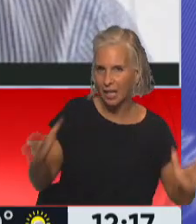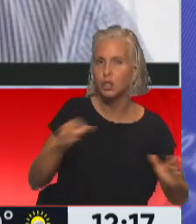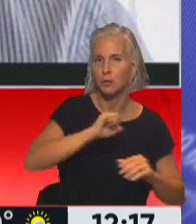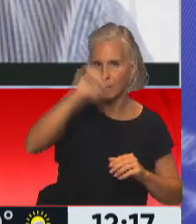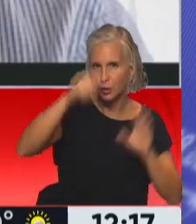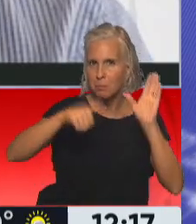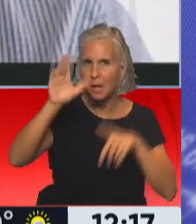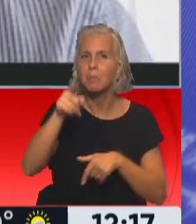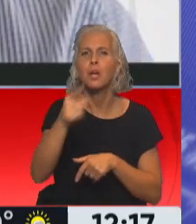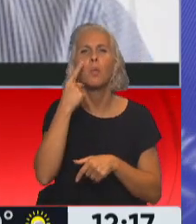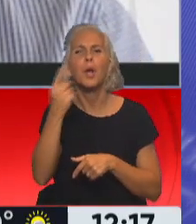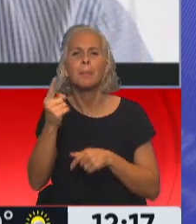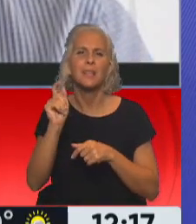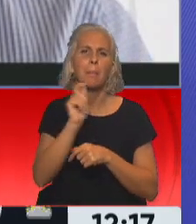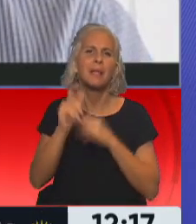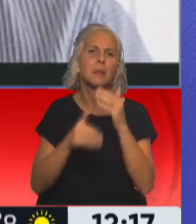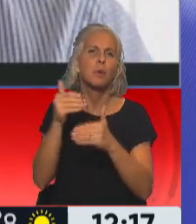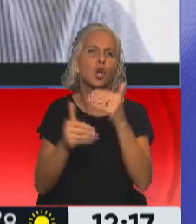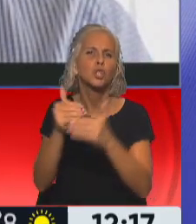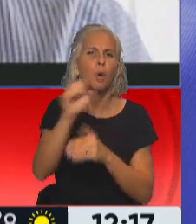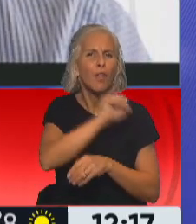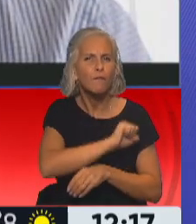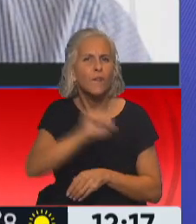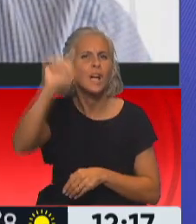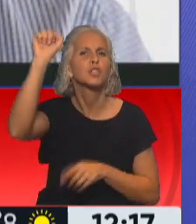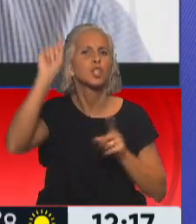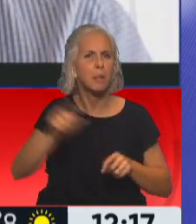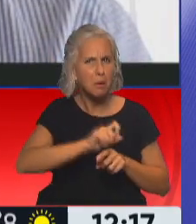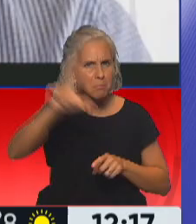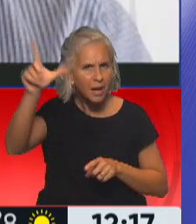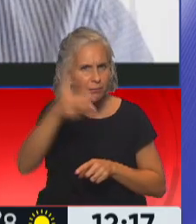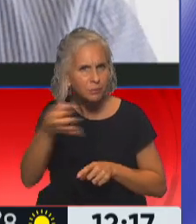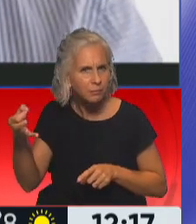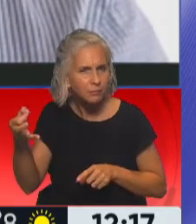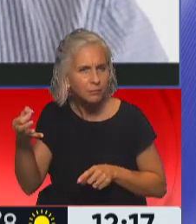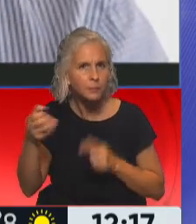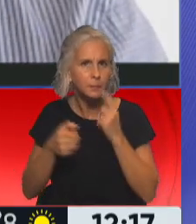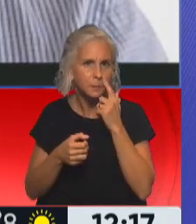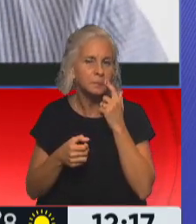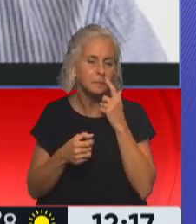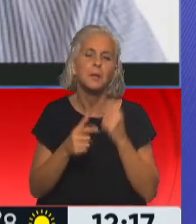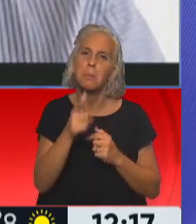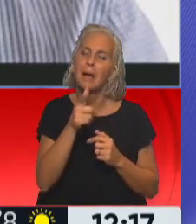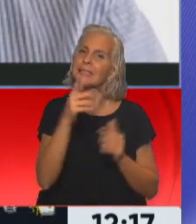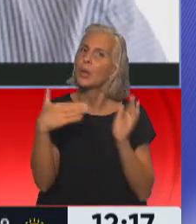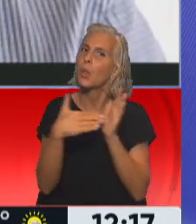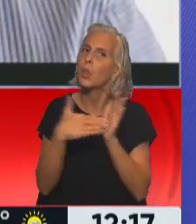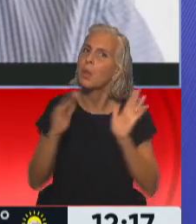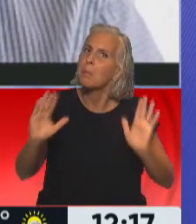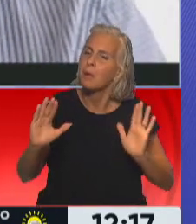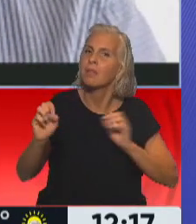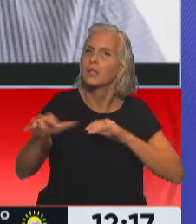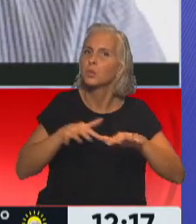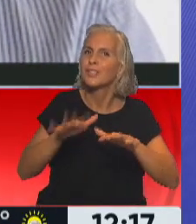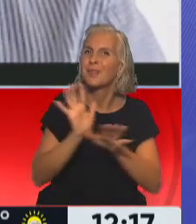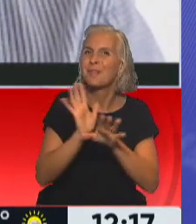una perspectiva de un par de meses más con una inflación en crecimiento? Yo creo que va a depender mucho de cómo siga la